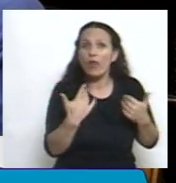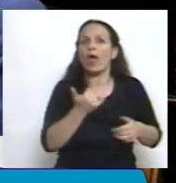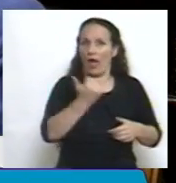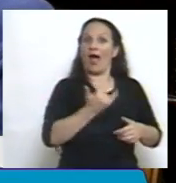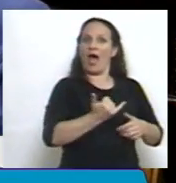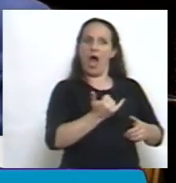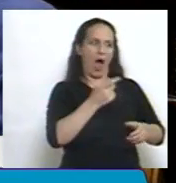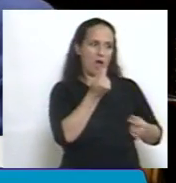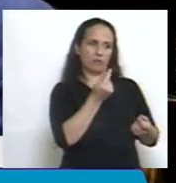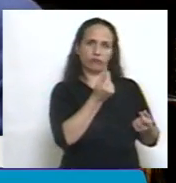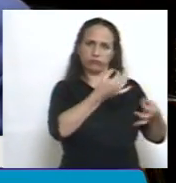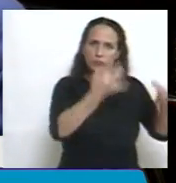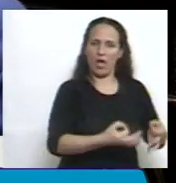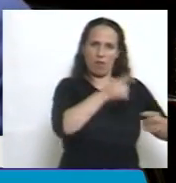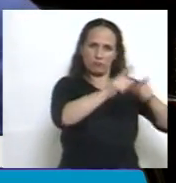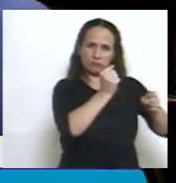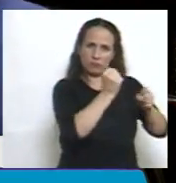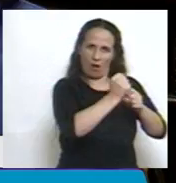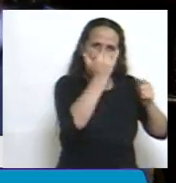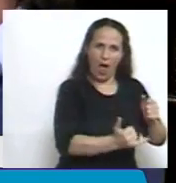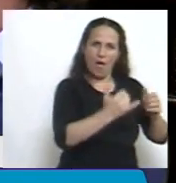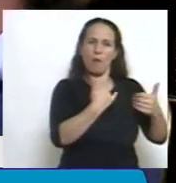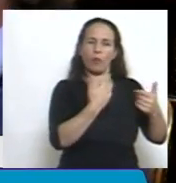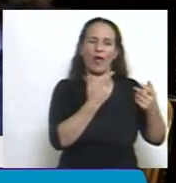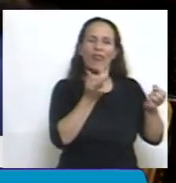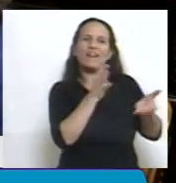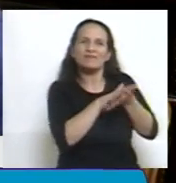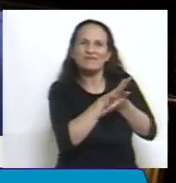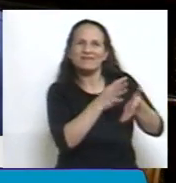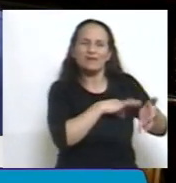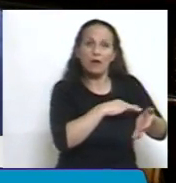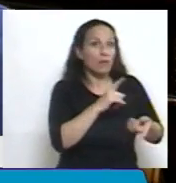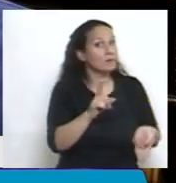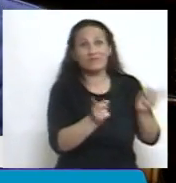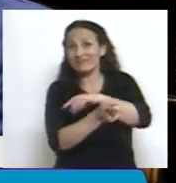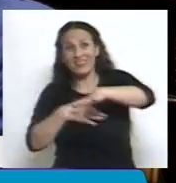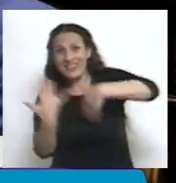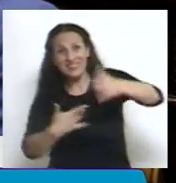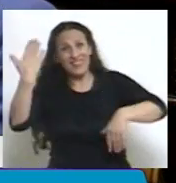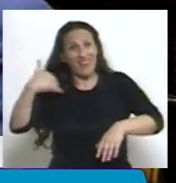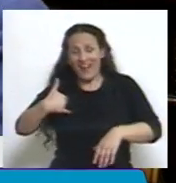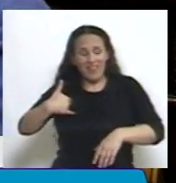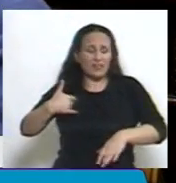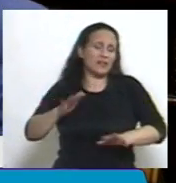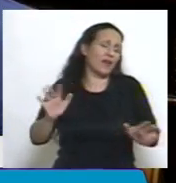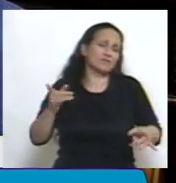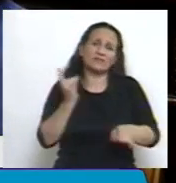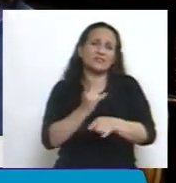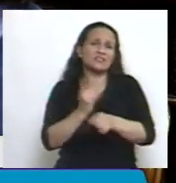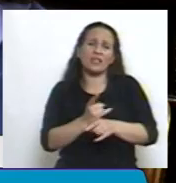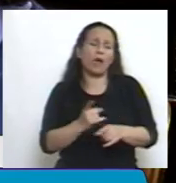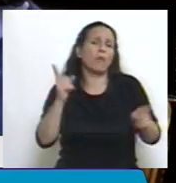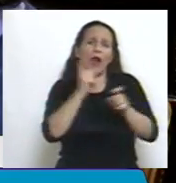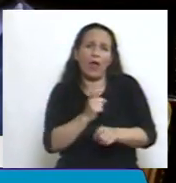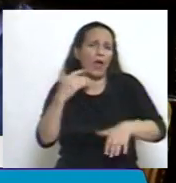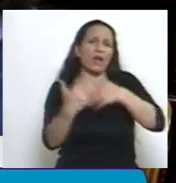puede renegociar su salario después. Cada una de las crisis tuvo un salto en la desigualdad en la Argentina y no es casualidad